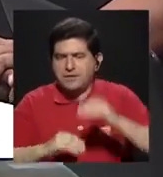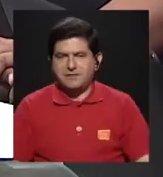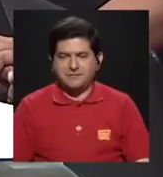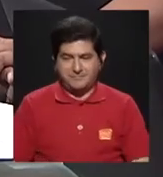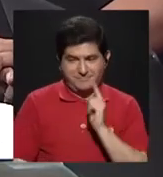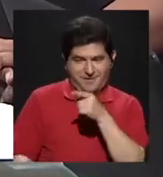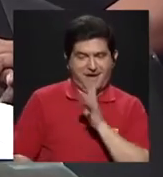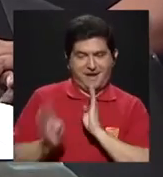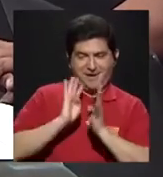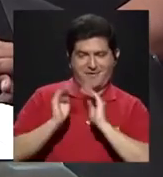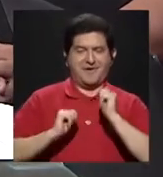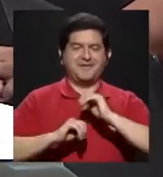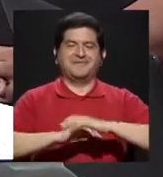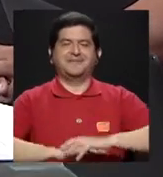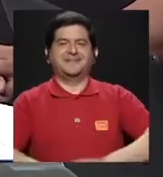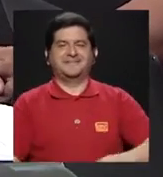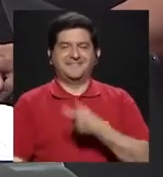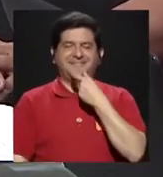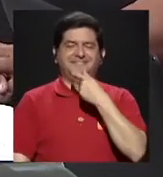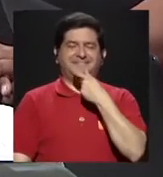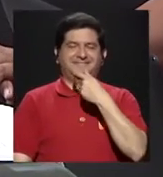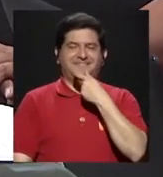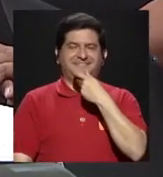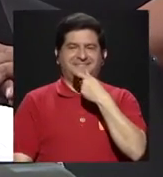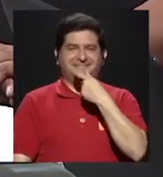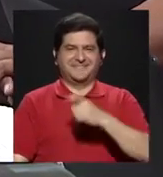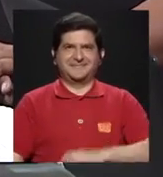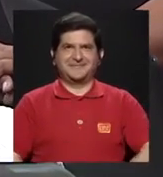ella, yo no tengo esposo.